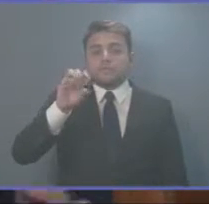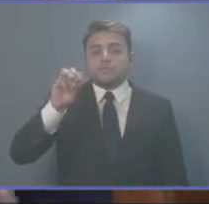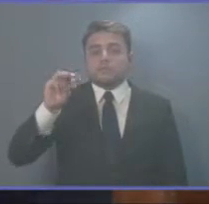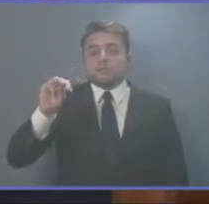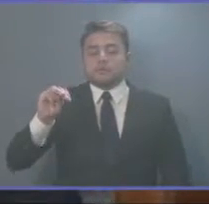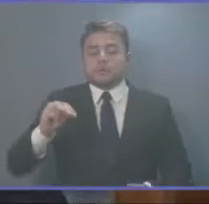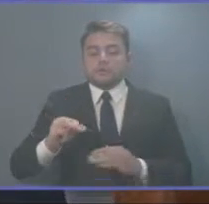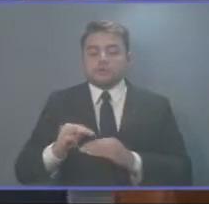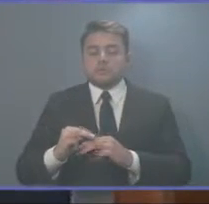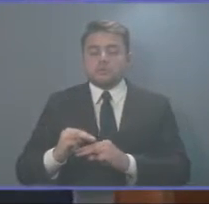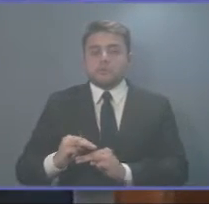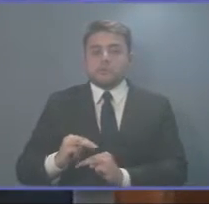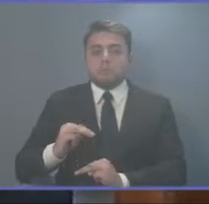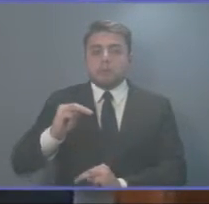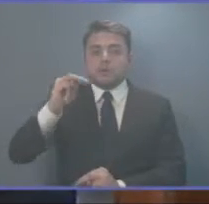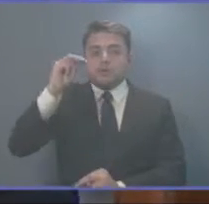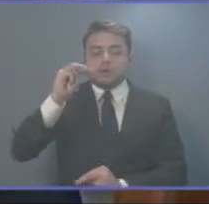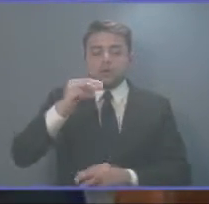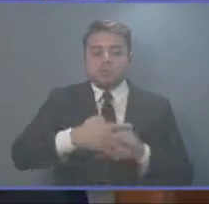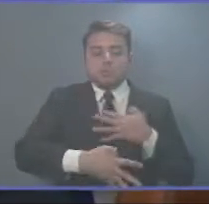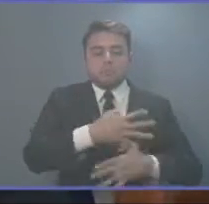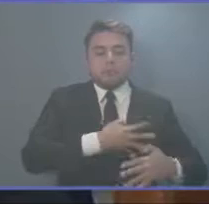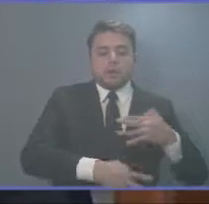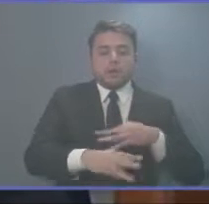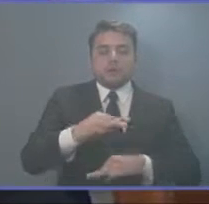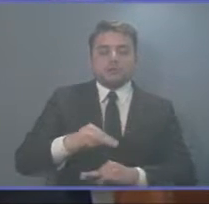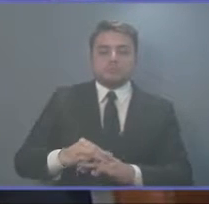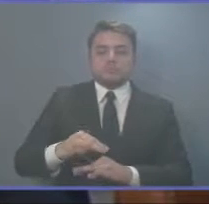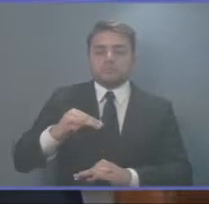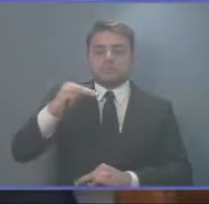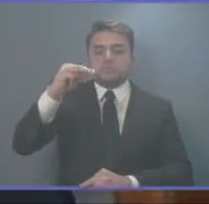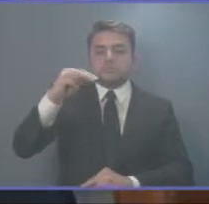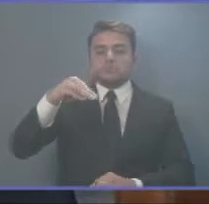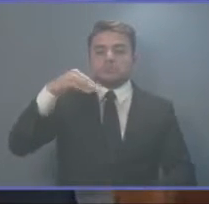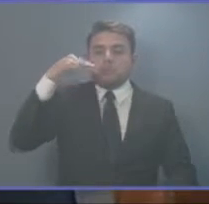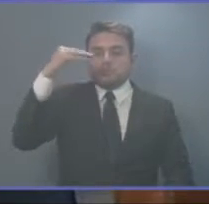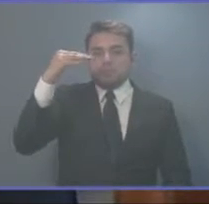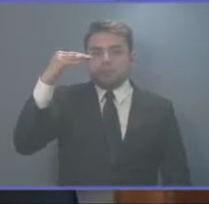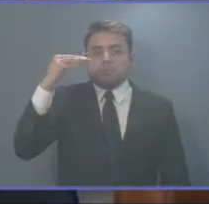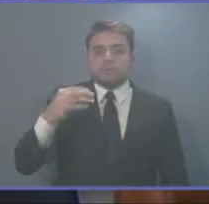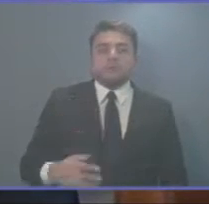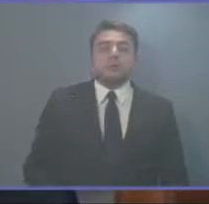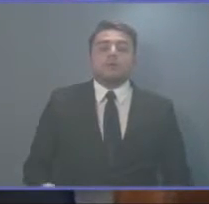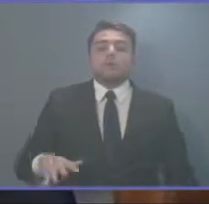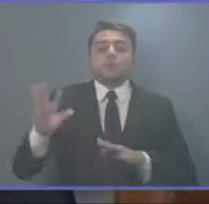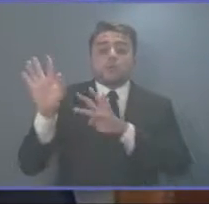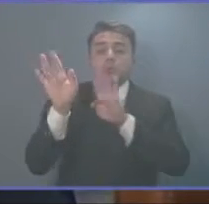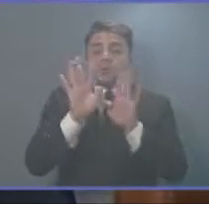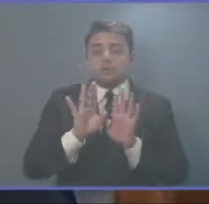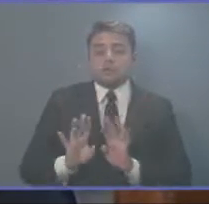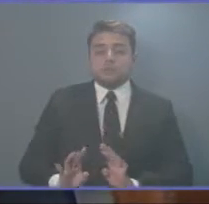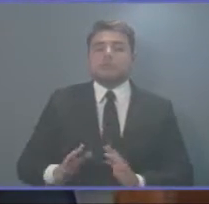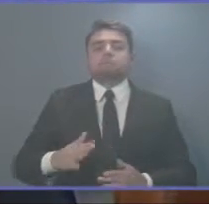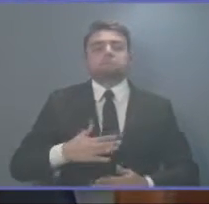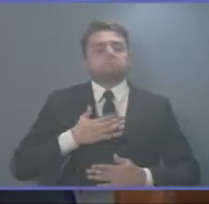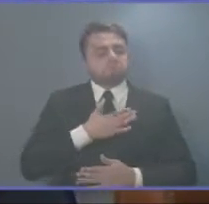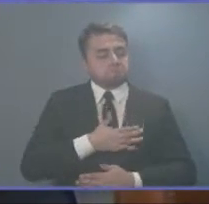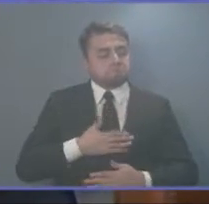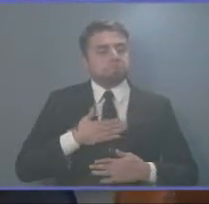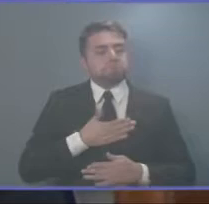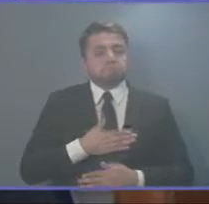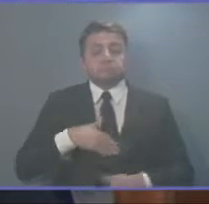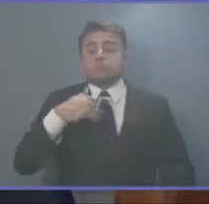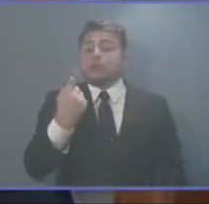con un clima agradable, con unas personas que lo hacen sentir a uno